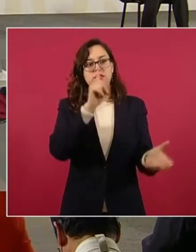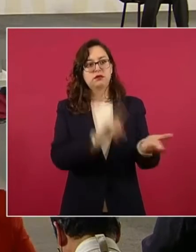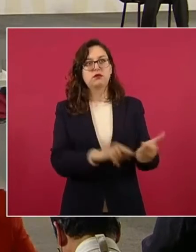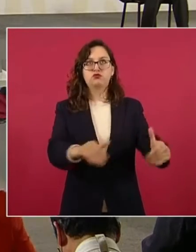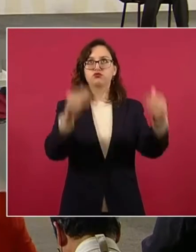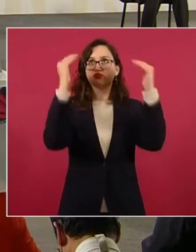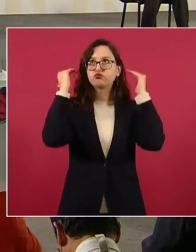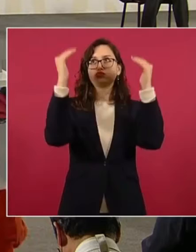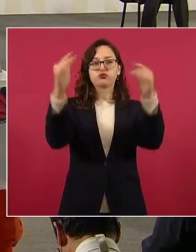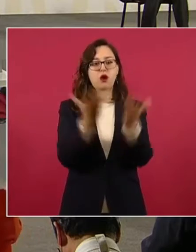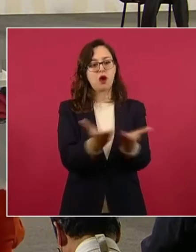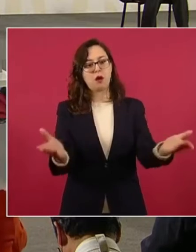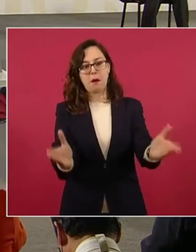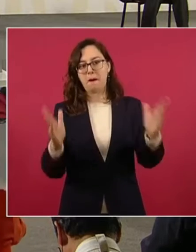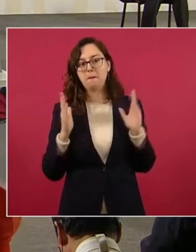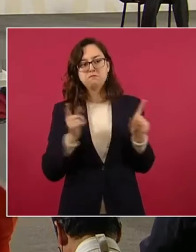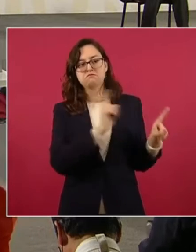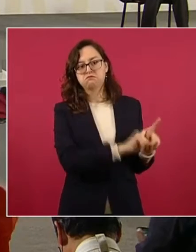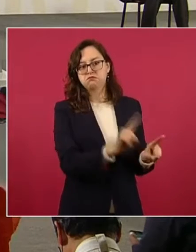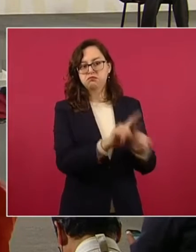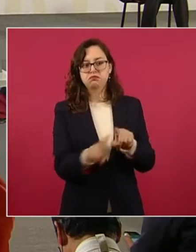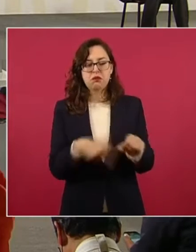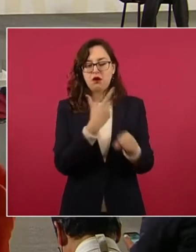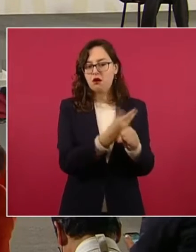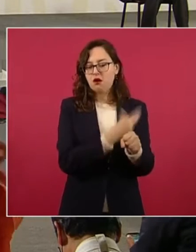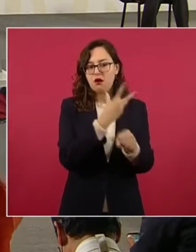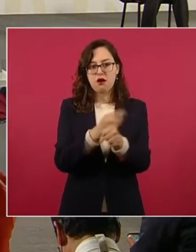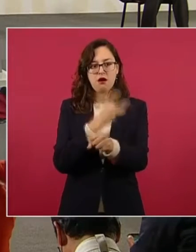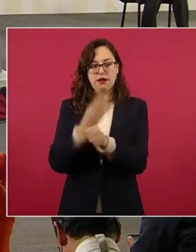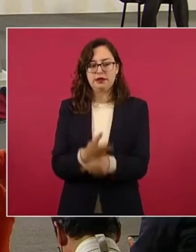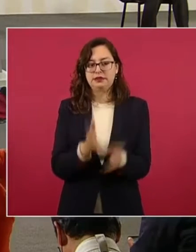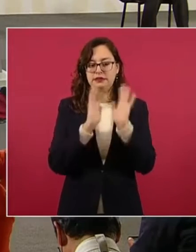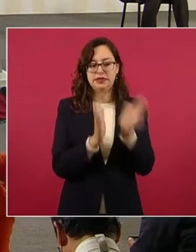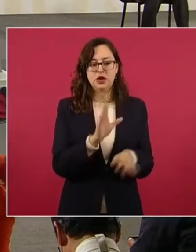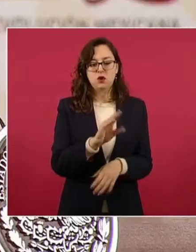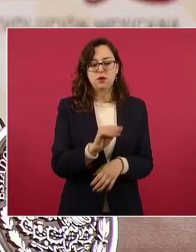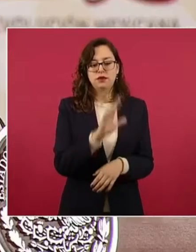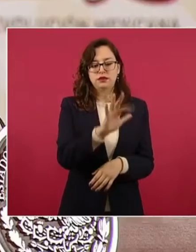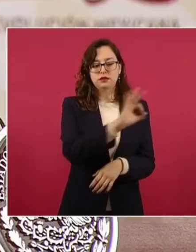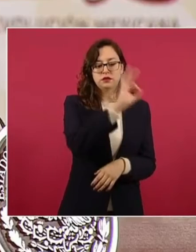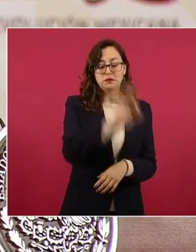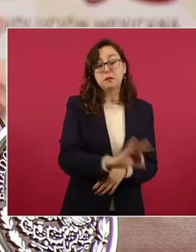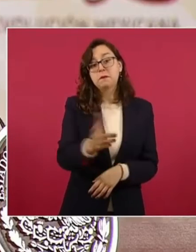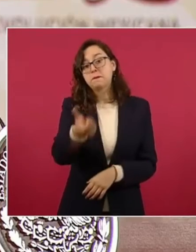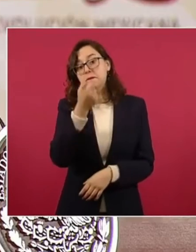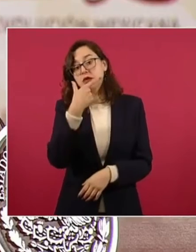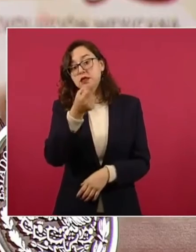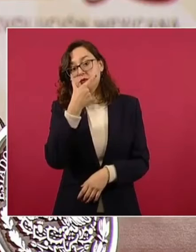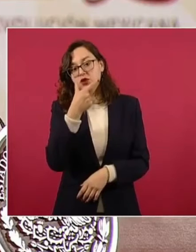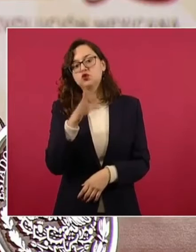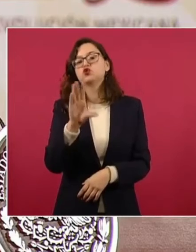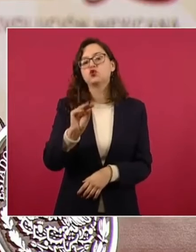un 95% del ejercicio de este gasto y un surtimiento de recetas al 93%